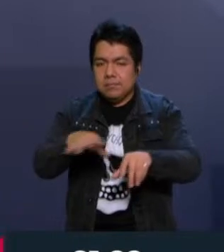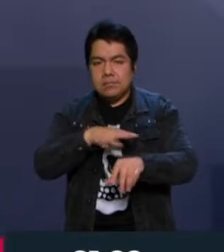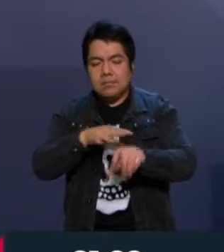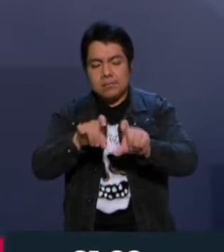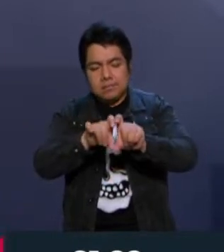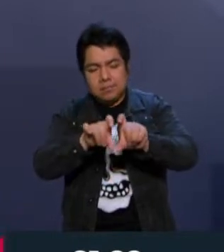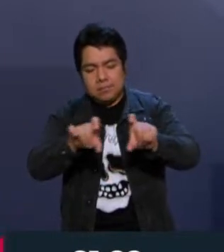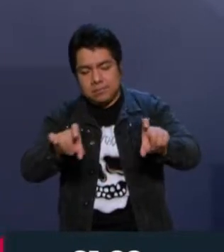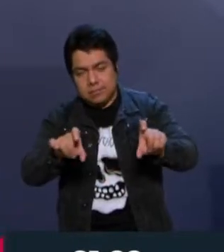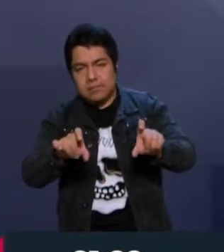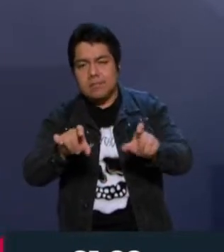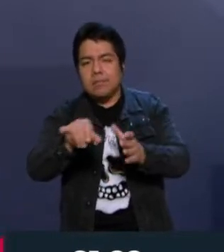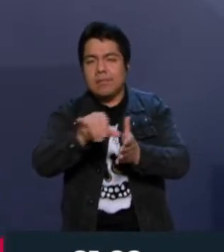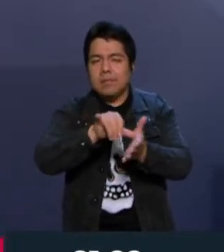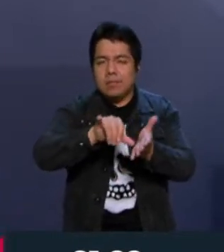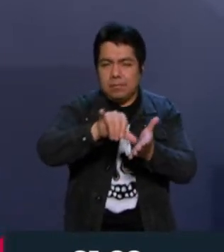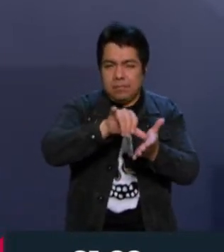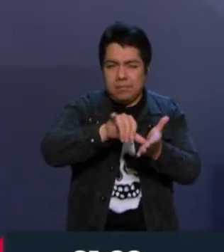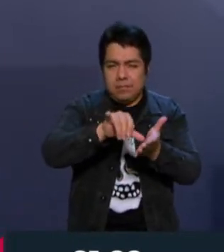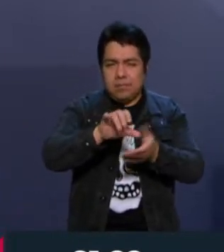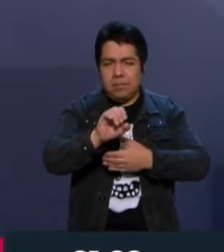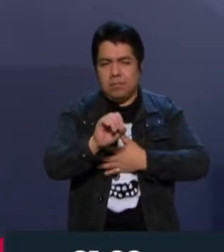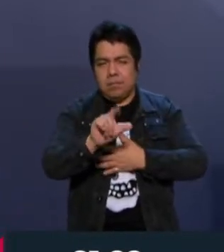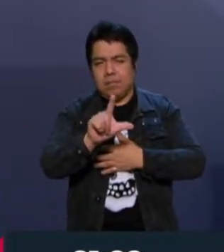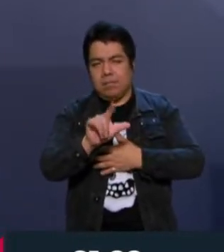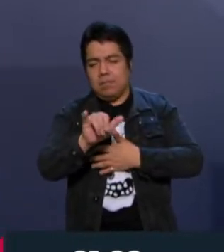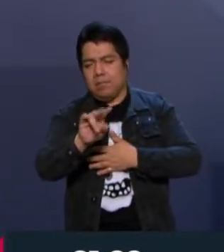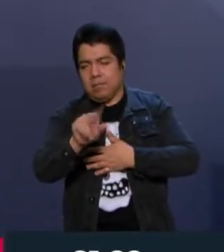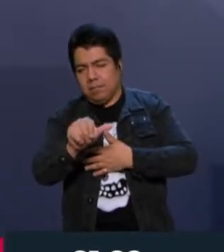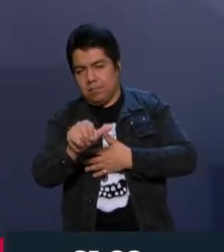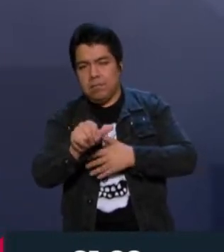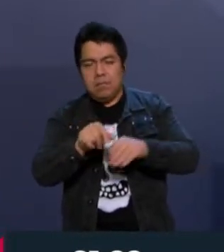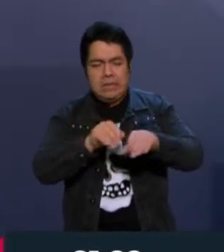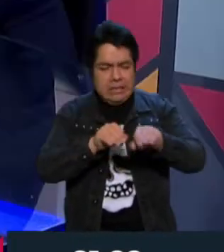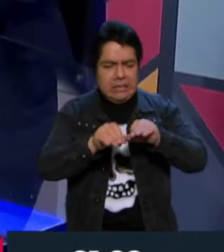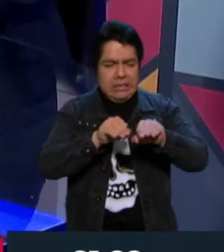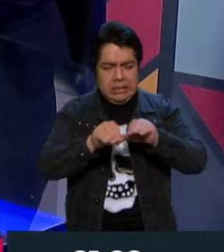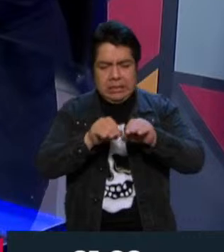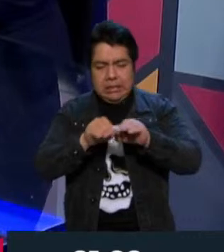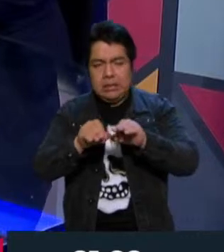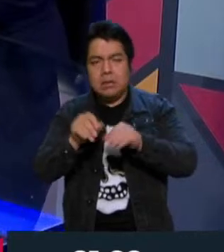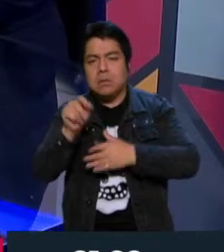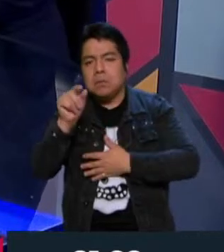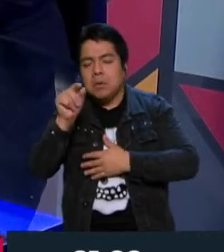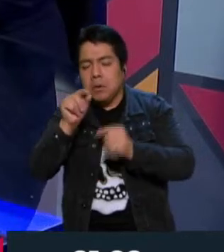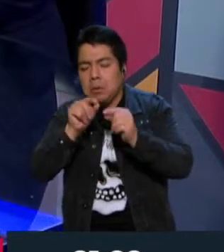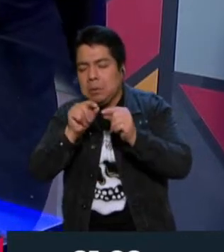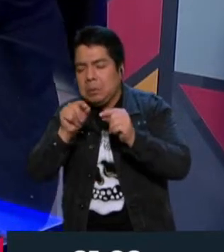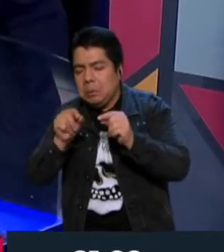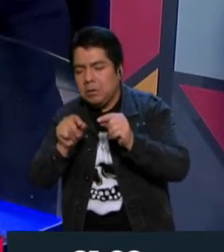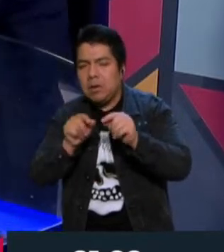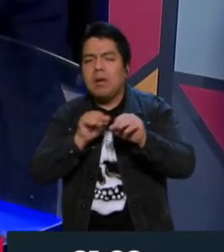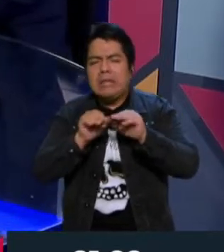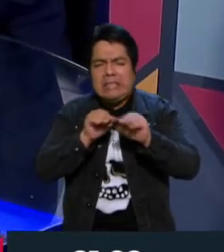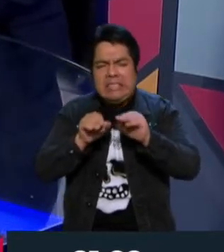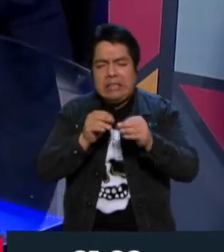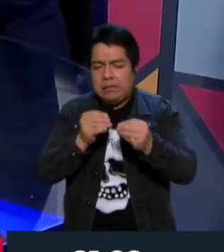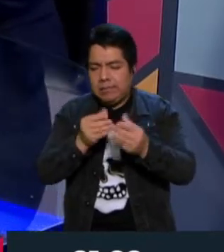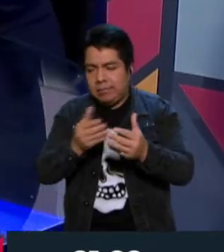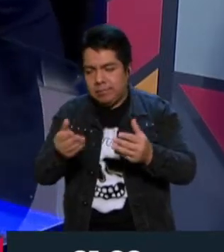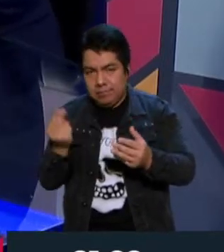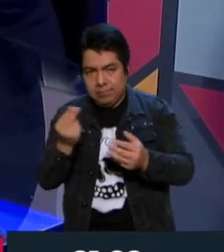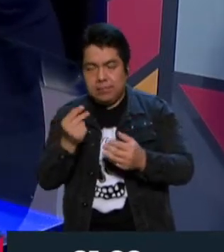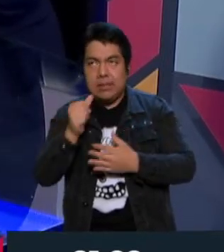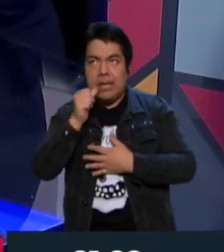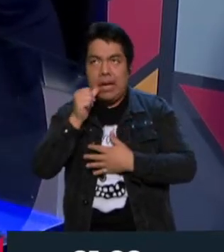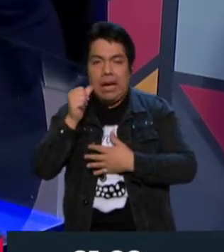era del aceite de oliva, que era como trabajar ¿Sí? y sale una gotita, y ¿no? sale Entonces una gotita. hay ruta. Sí, Ayer,